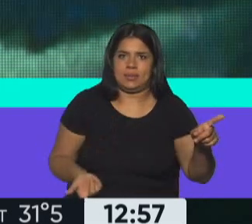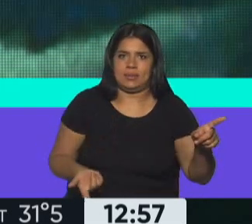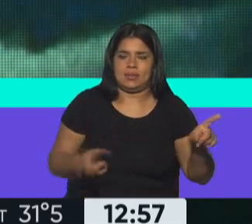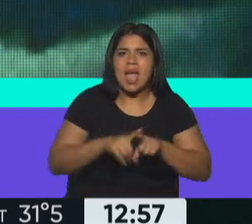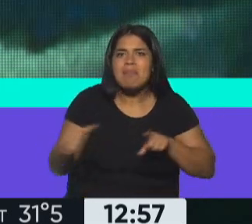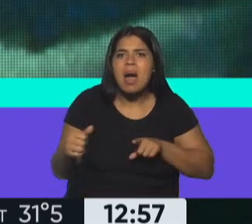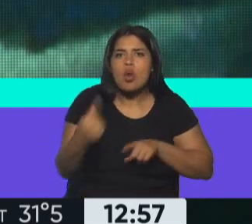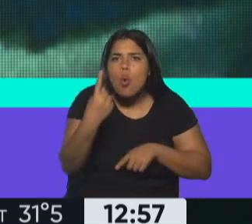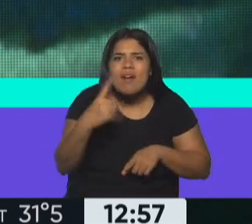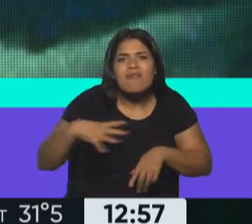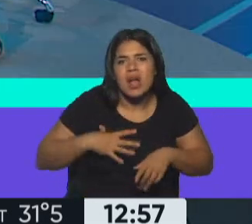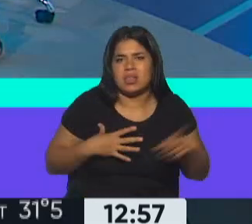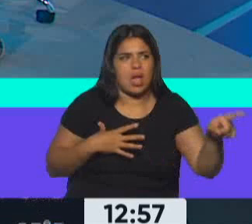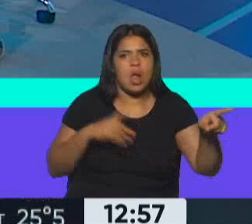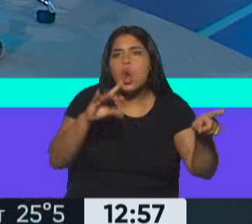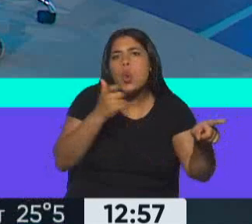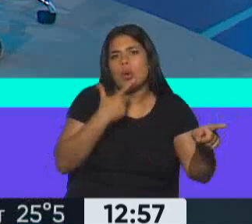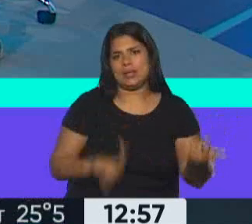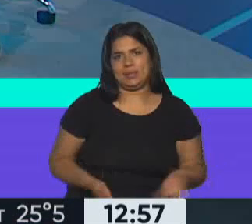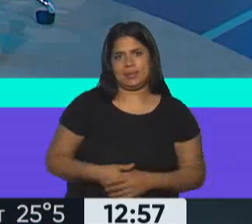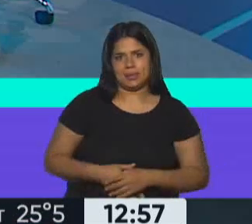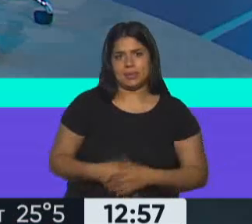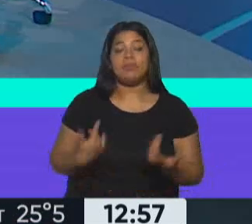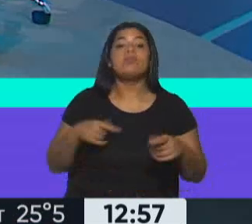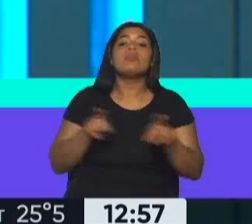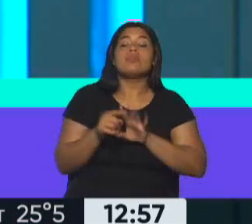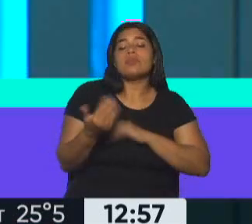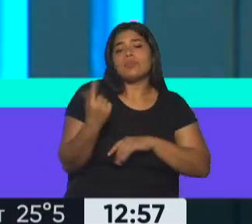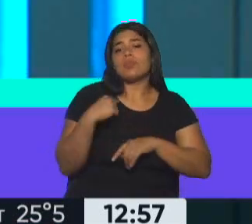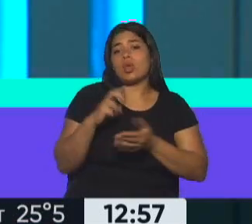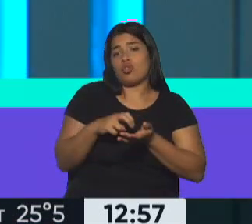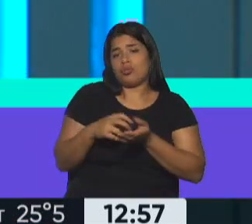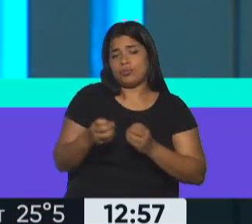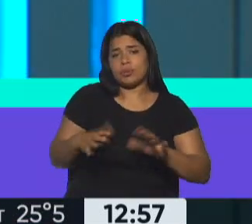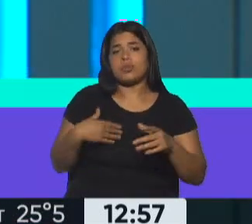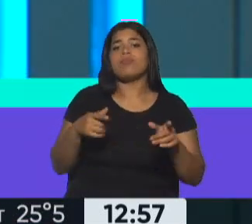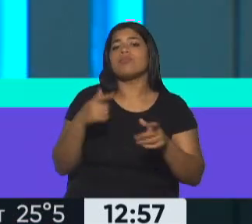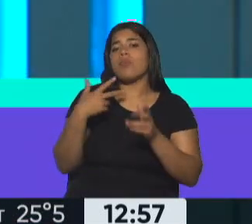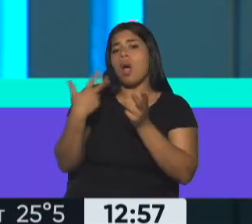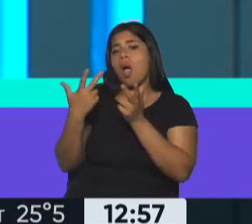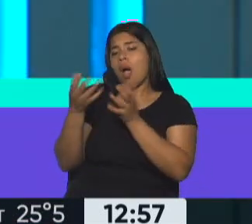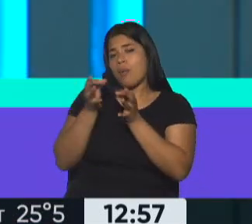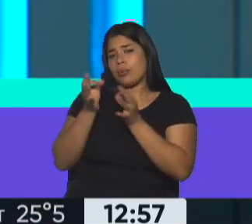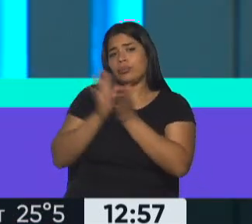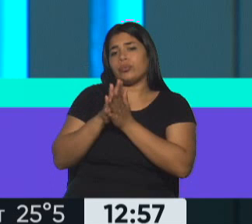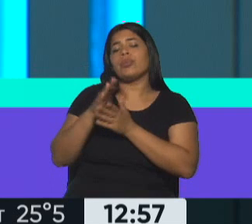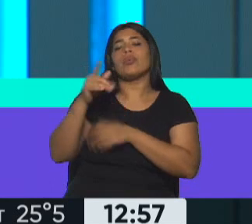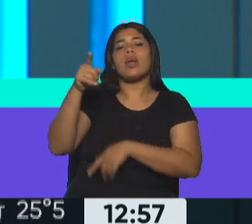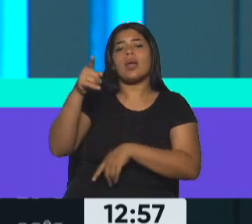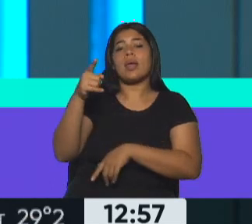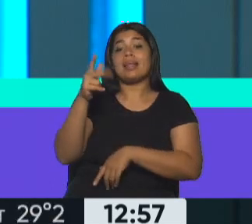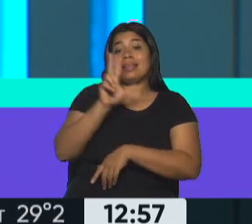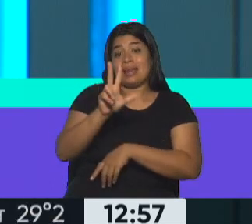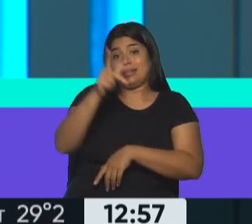la verdad que da bronca silvia sabes que hace un ratito cuando comenzó el noticiero hablábamos con estos expósito respecto a la declaración que han hecho los tres efectivos